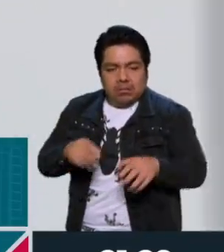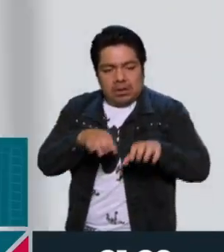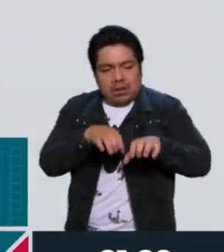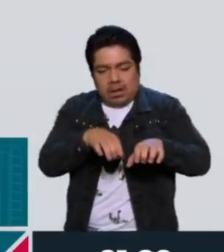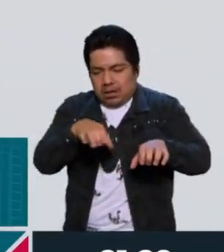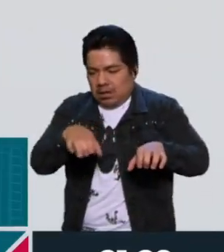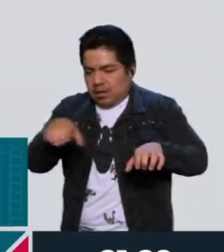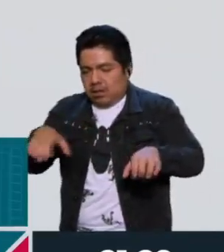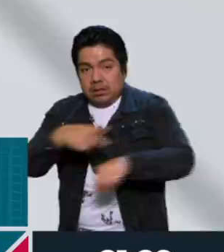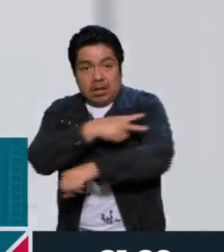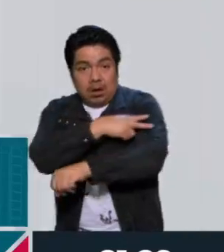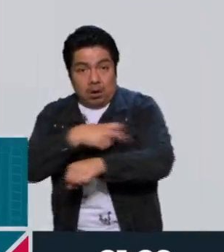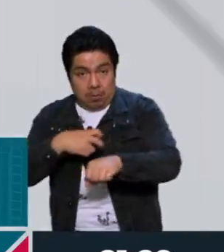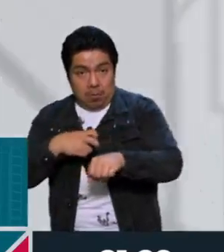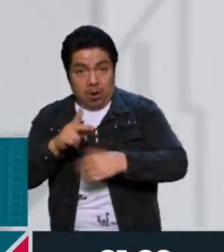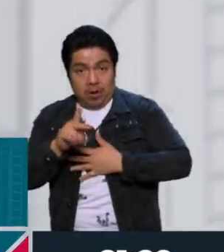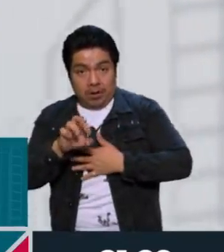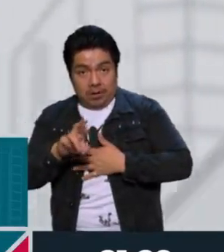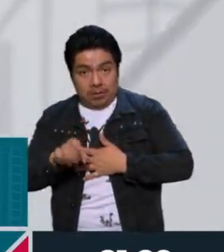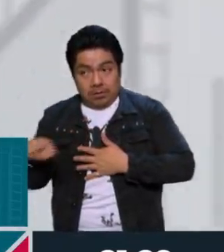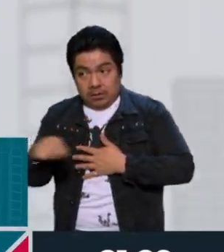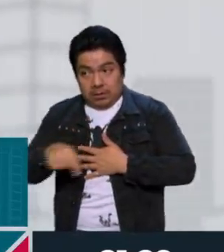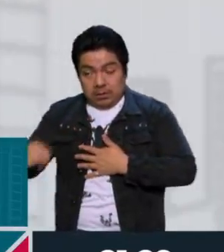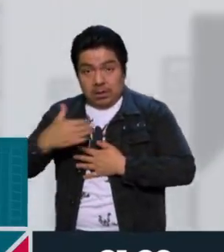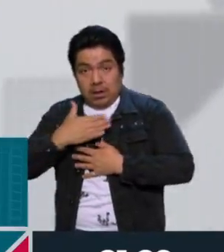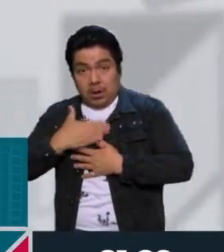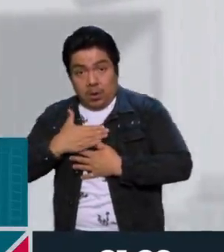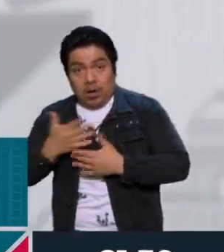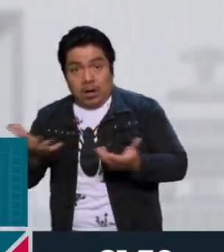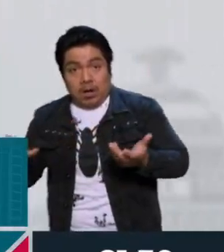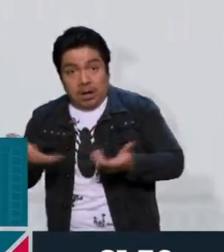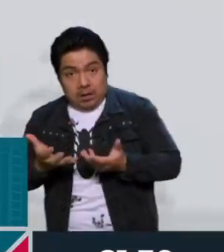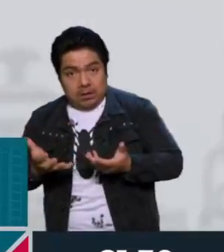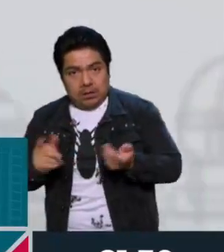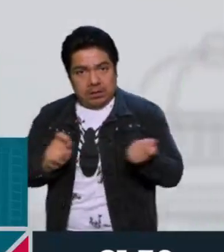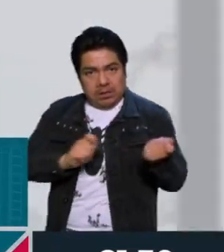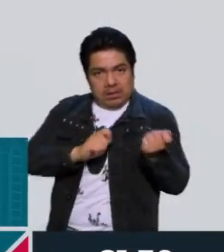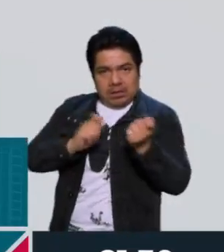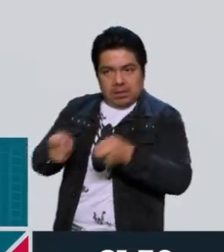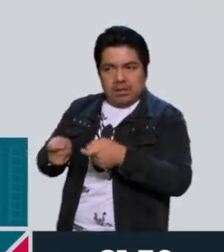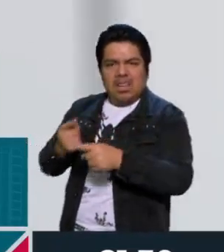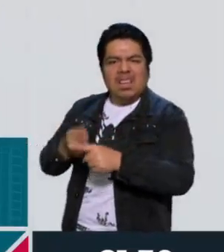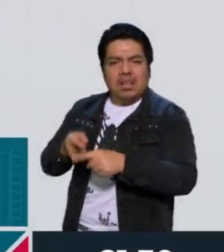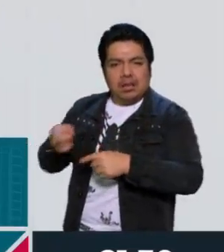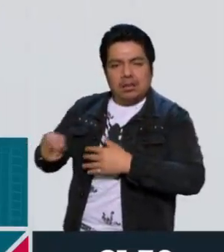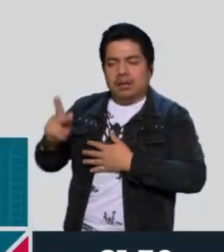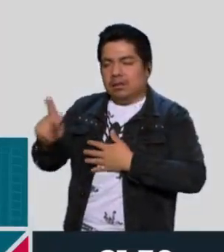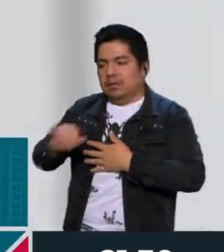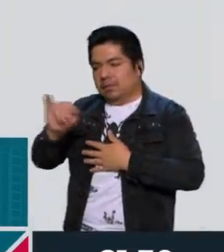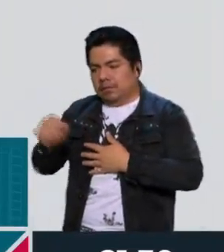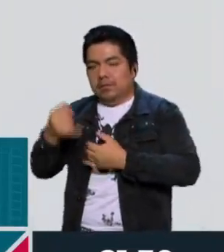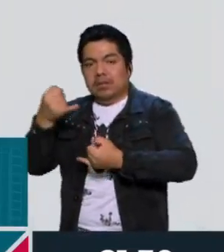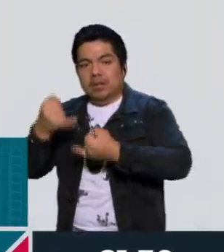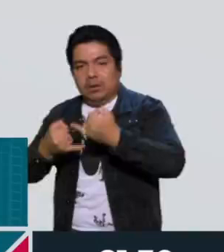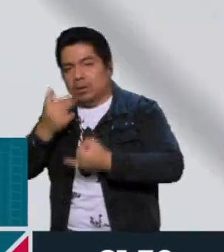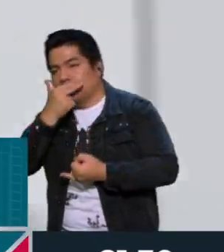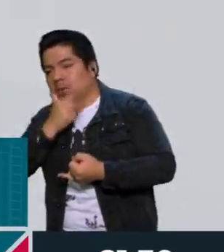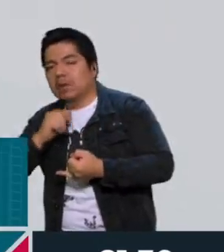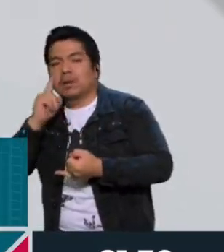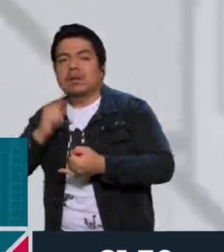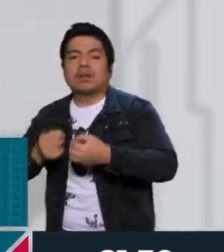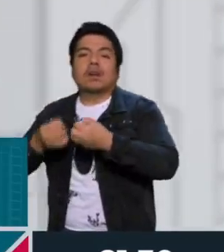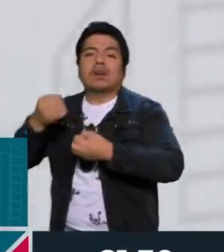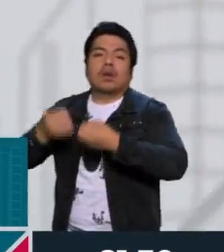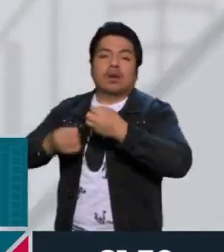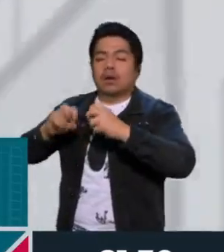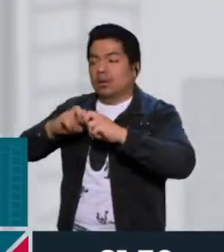funciones más importantes, que es la de la impartición de justicia, está depositada en el Poder Judicial a través de jueces, juezas, magistrados, magistradas